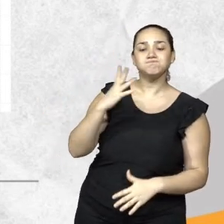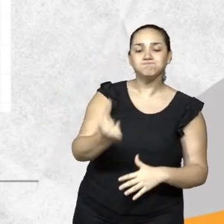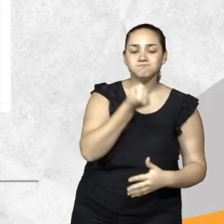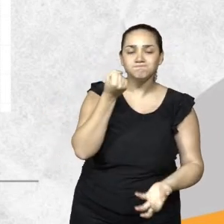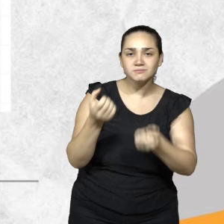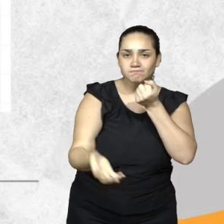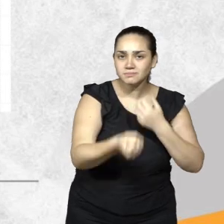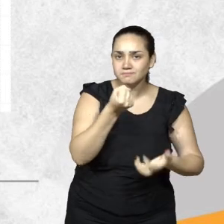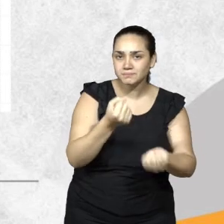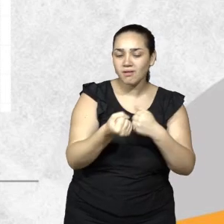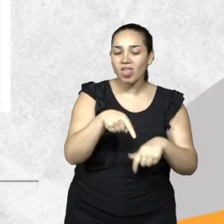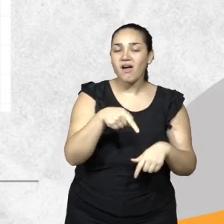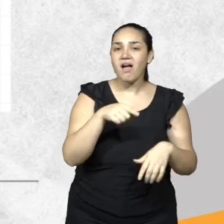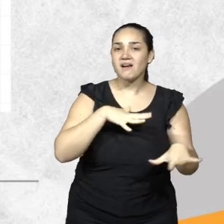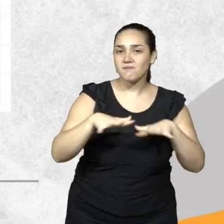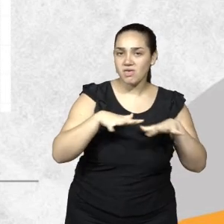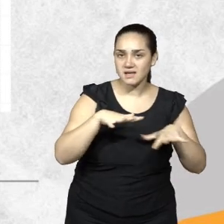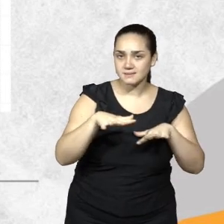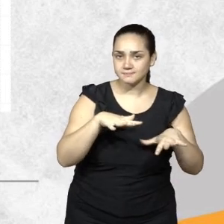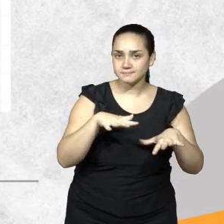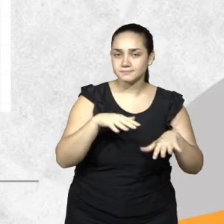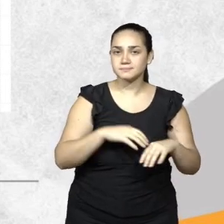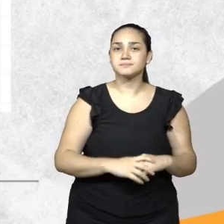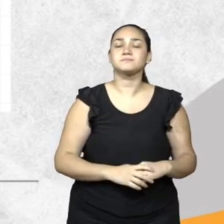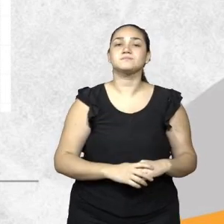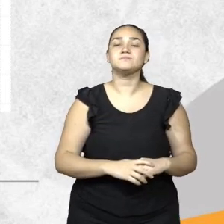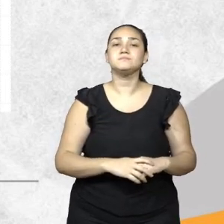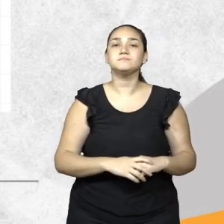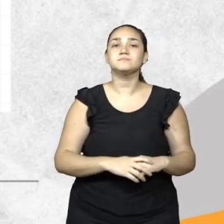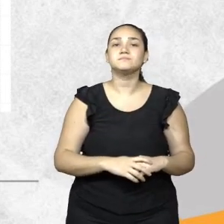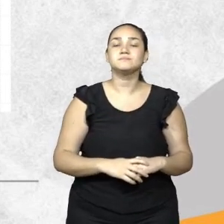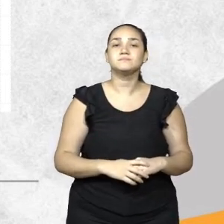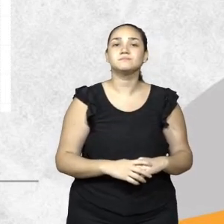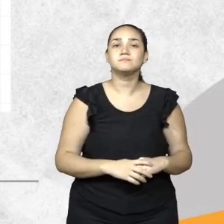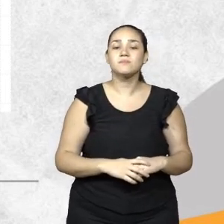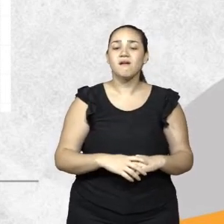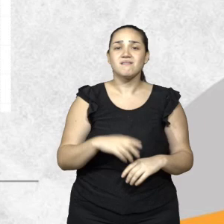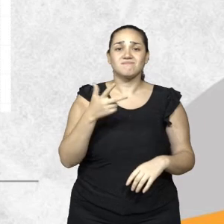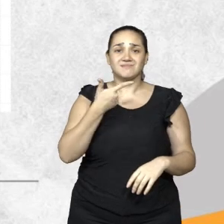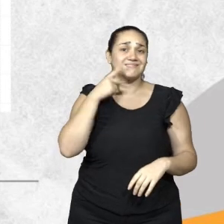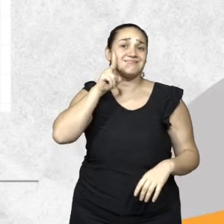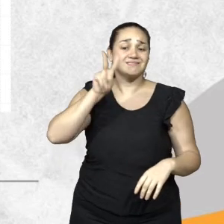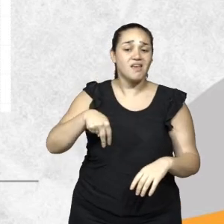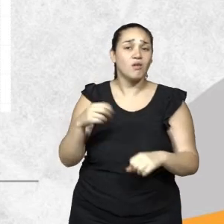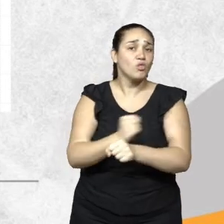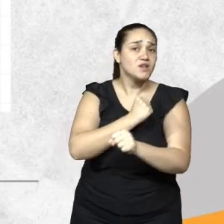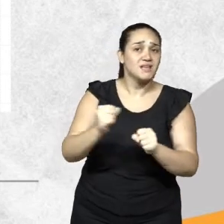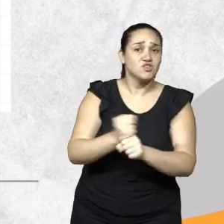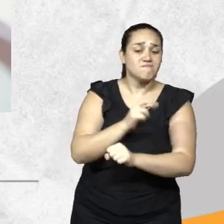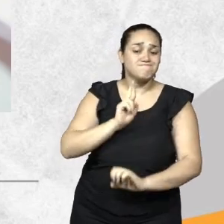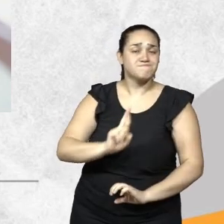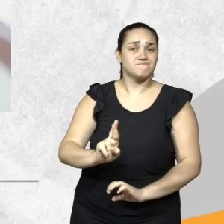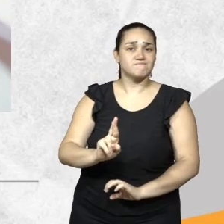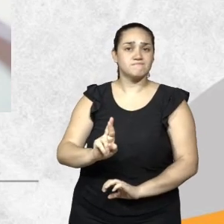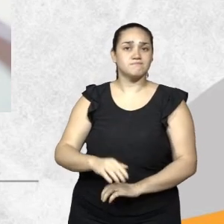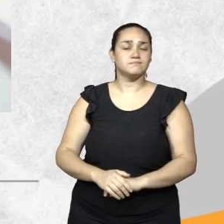en este caso que era una actividad de parqueo de cisternas sin autorización o licencia administrativa. Este es